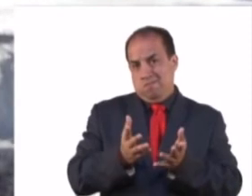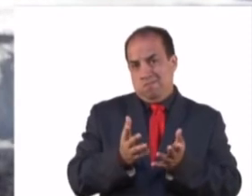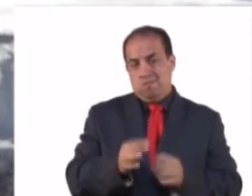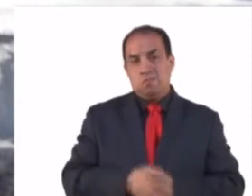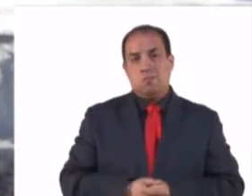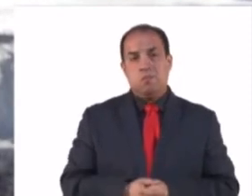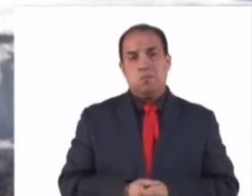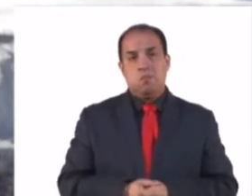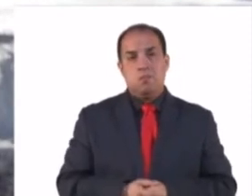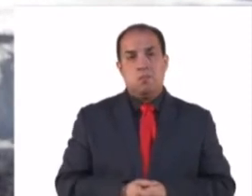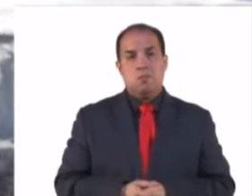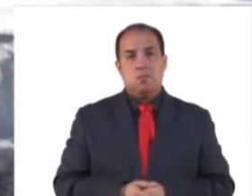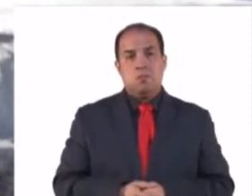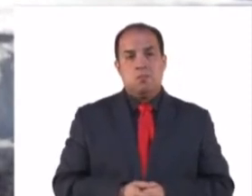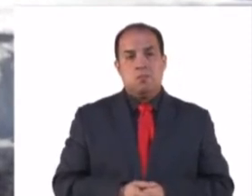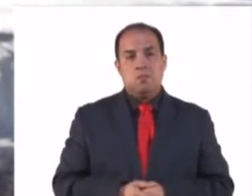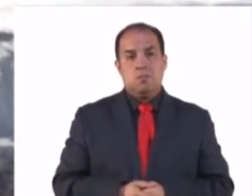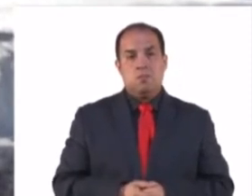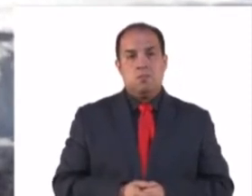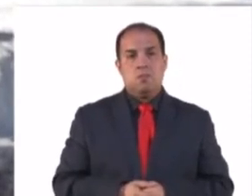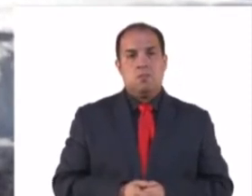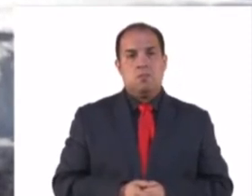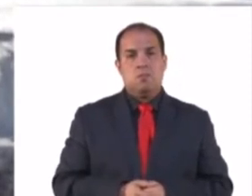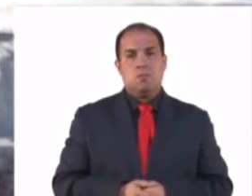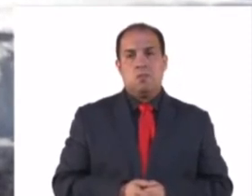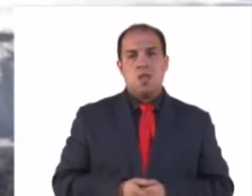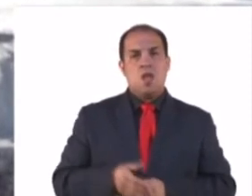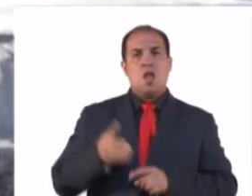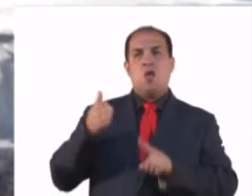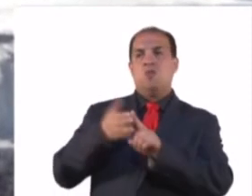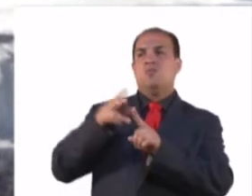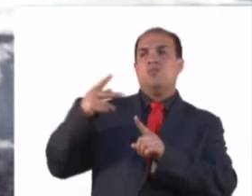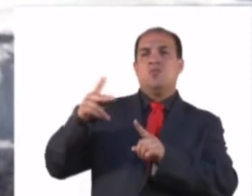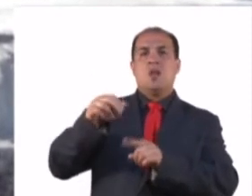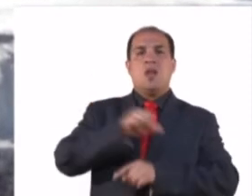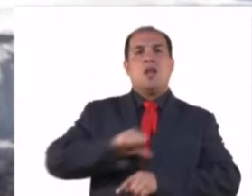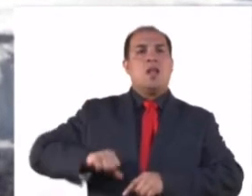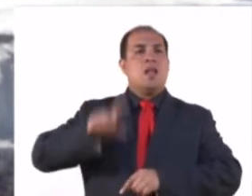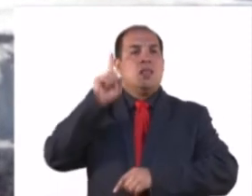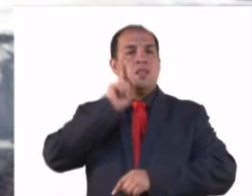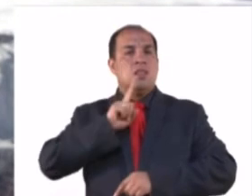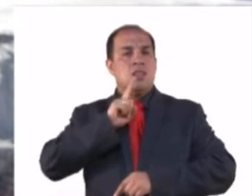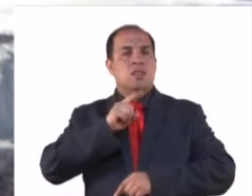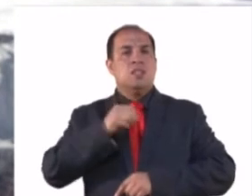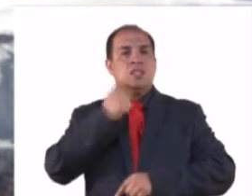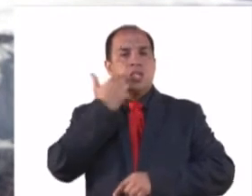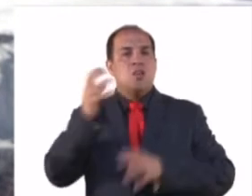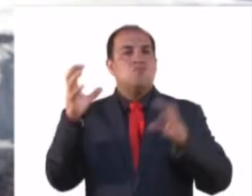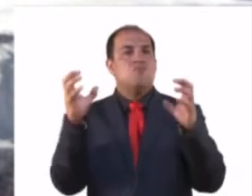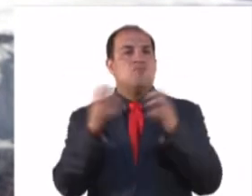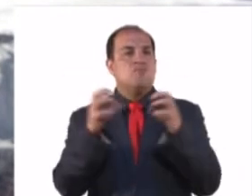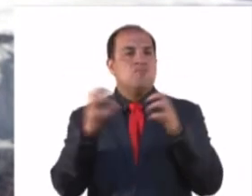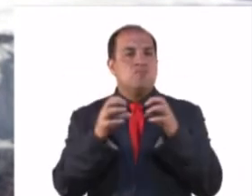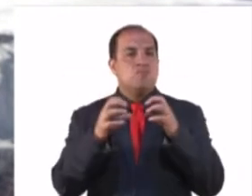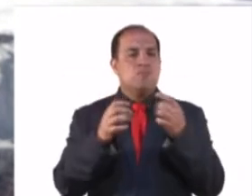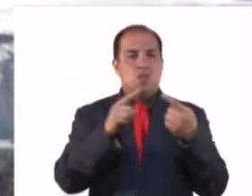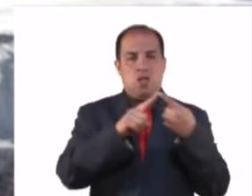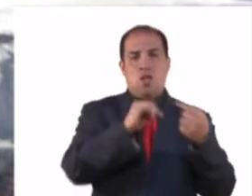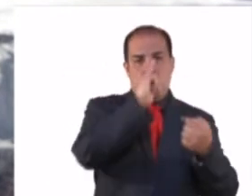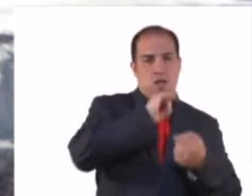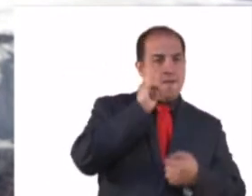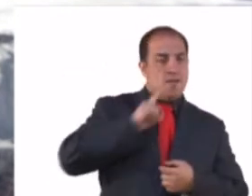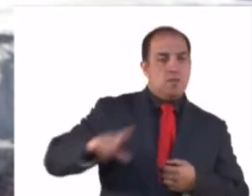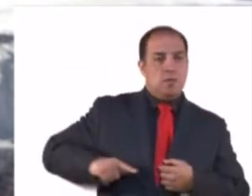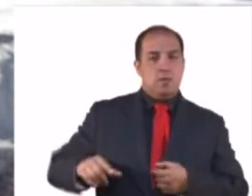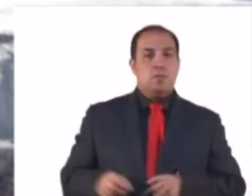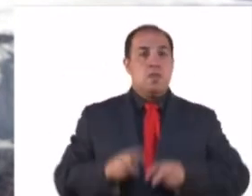porque quieren poner una, como si fuera una disputa entre una alcaldesa y la jefa de gobierno. El tema es que